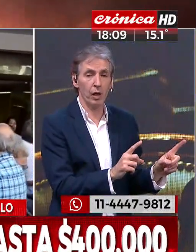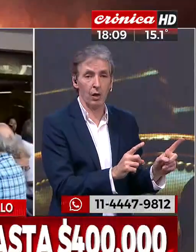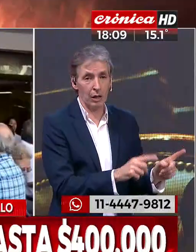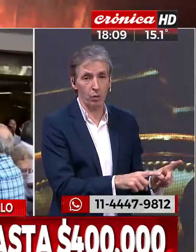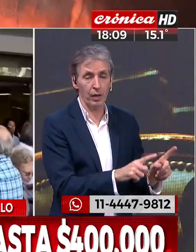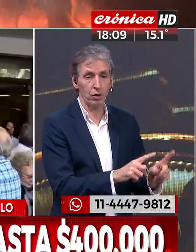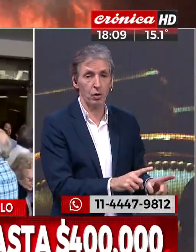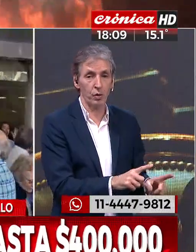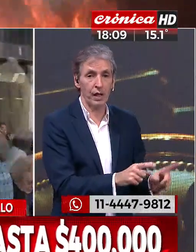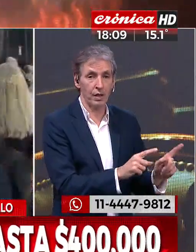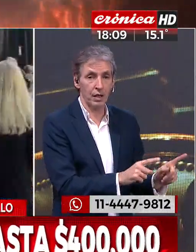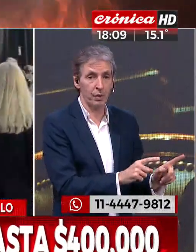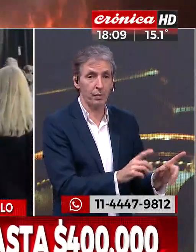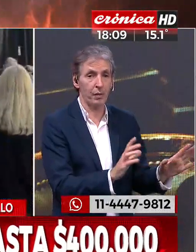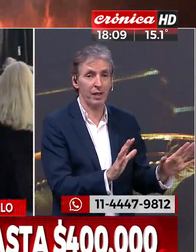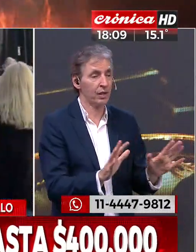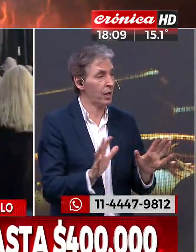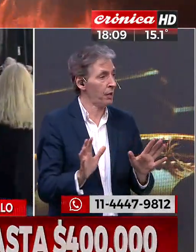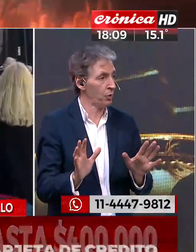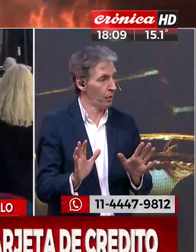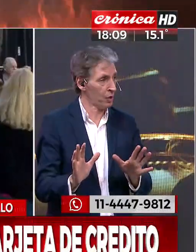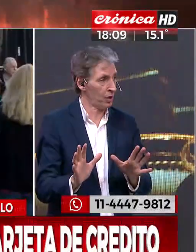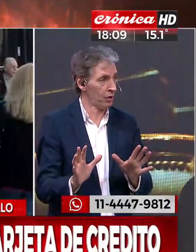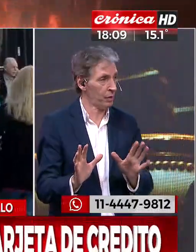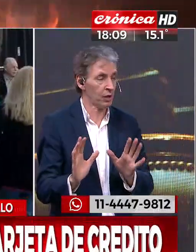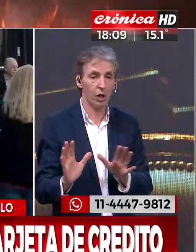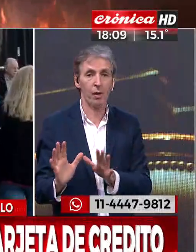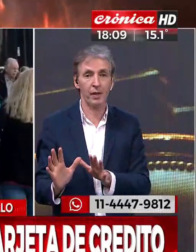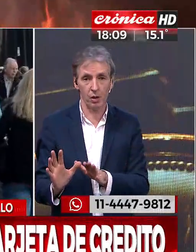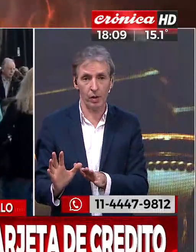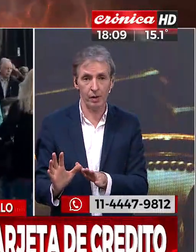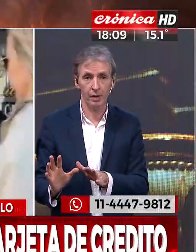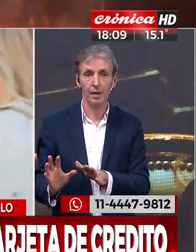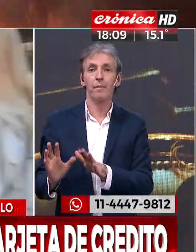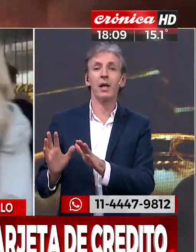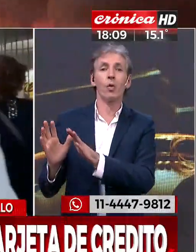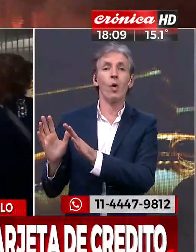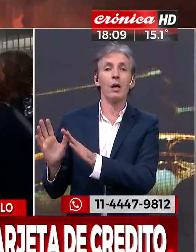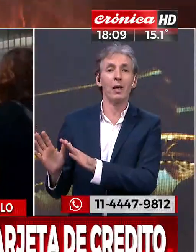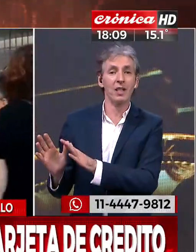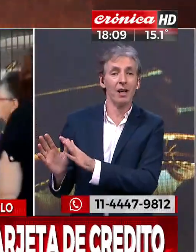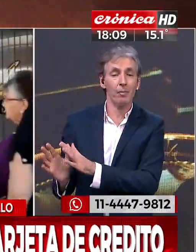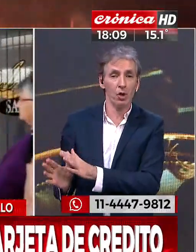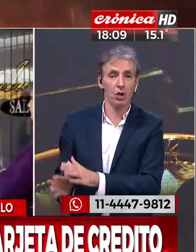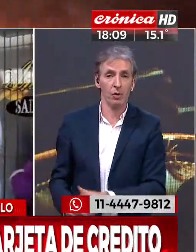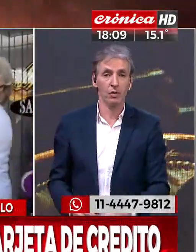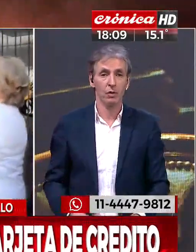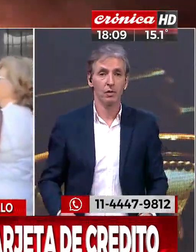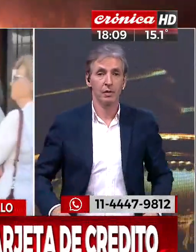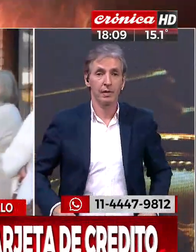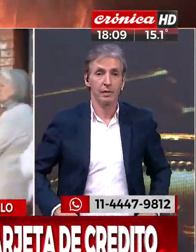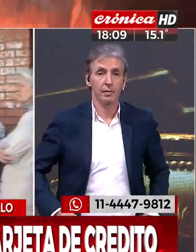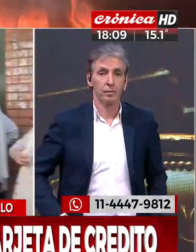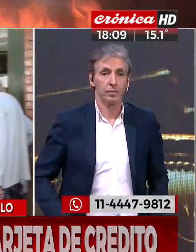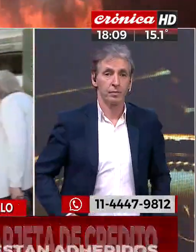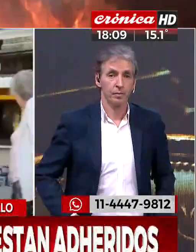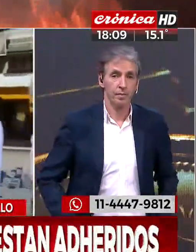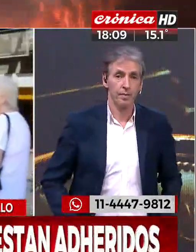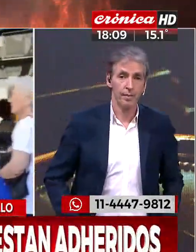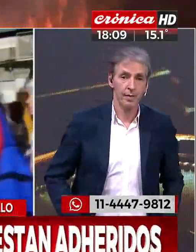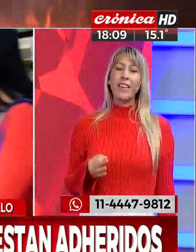de jubilados y jubiladas de septiembre 23 29 23,2 bien Cuál va a ser el próximo